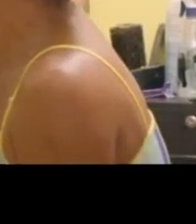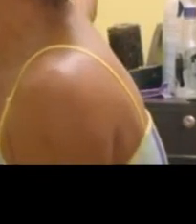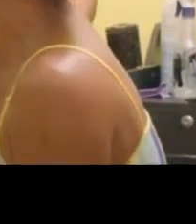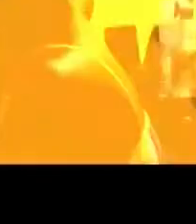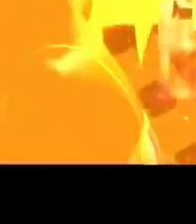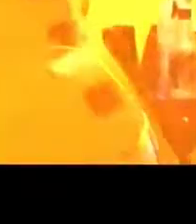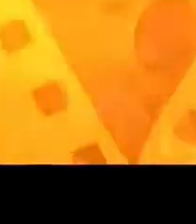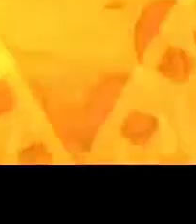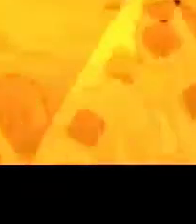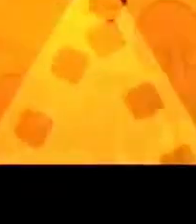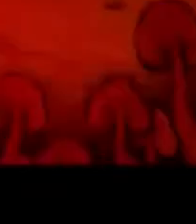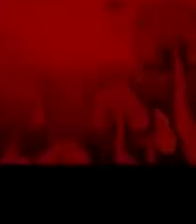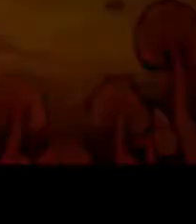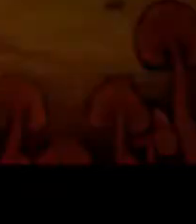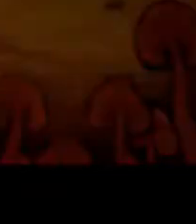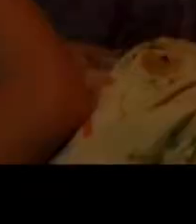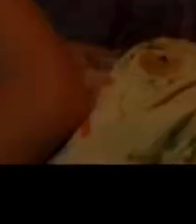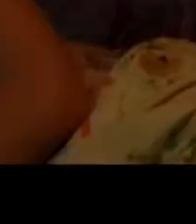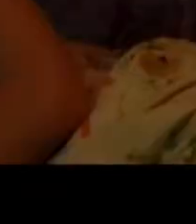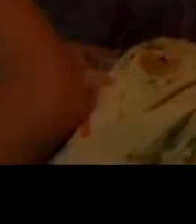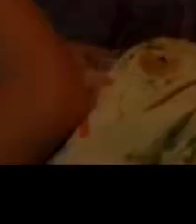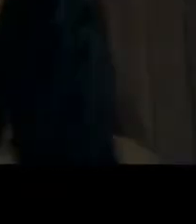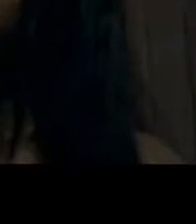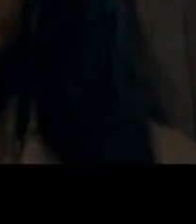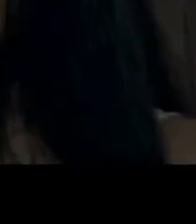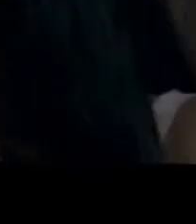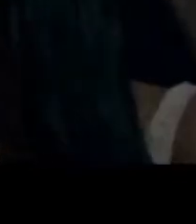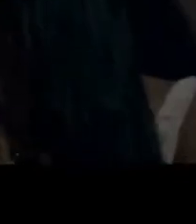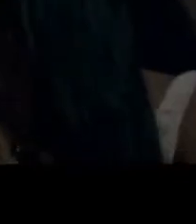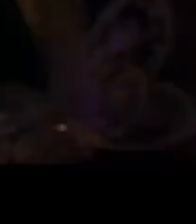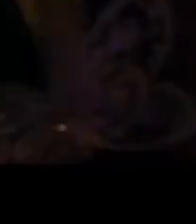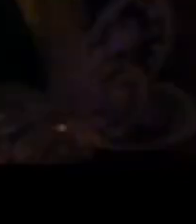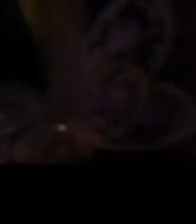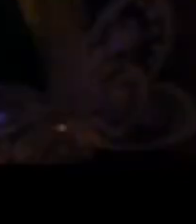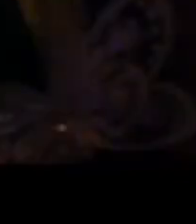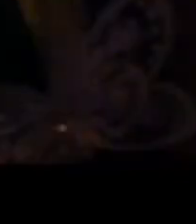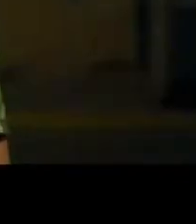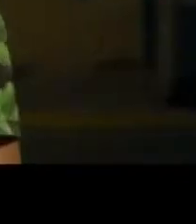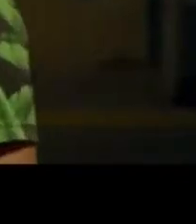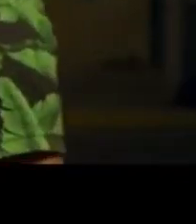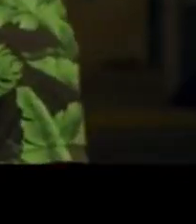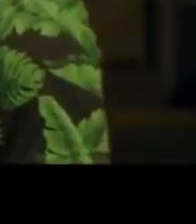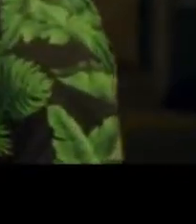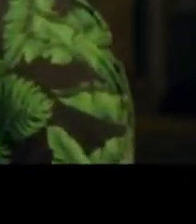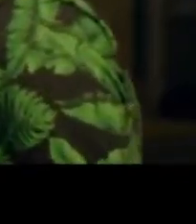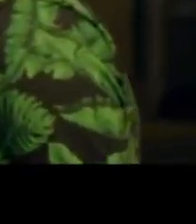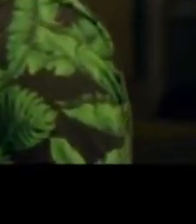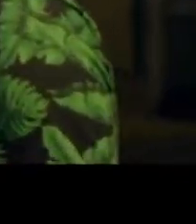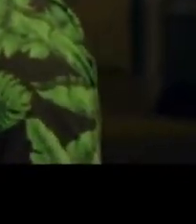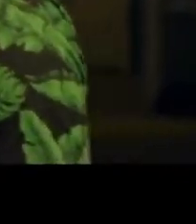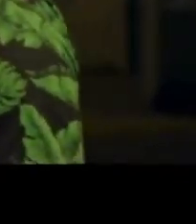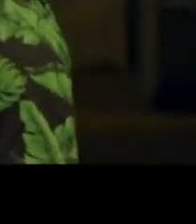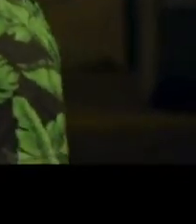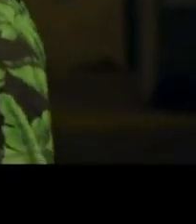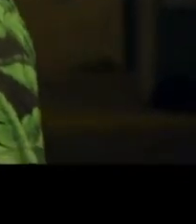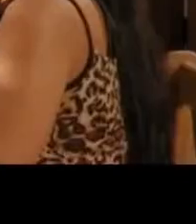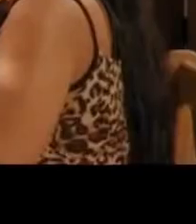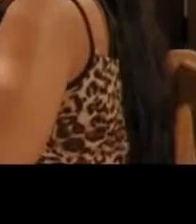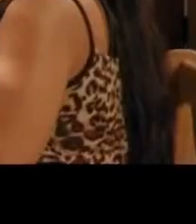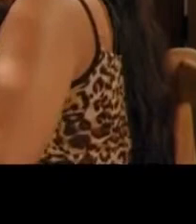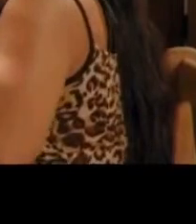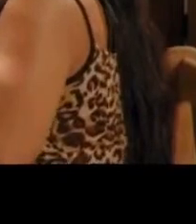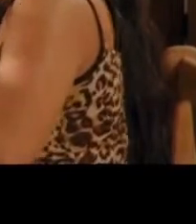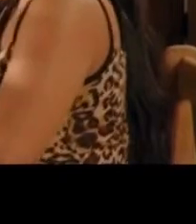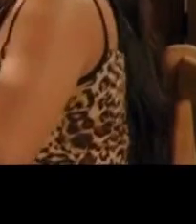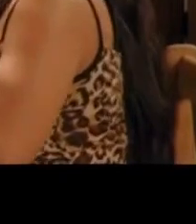un beso. Desde la Amazonía, llega este triángulo amoroso. Vamos a conversar. Sube. ¿Estás loco?